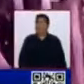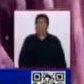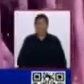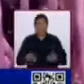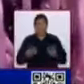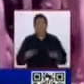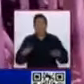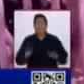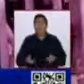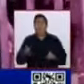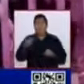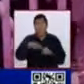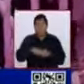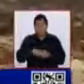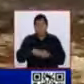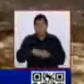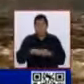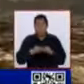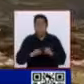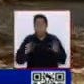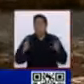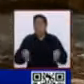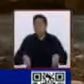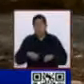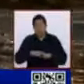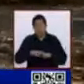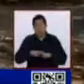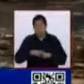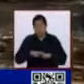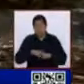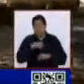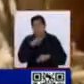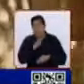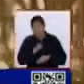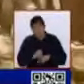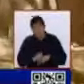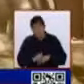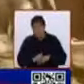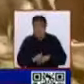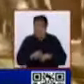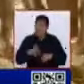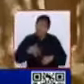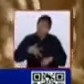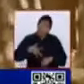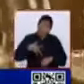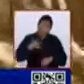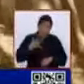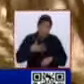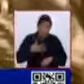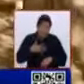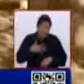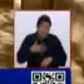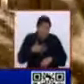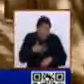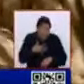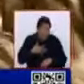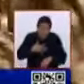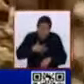Ya hemos ingresado prácticamente al Museo de Trenes. Y lo sentimos bastante